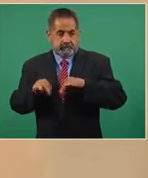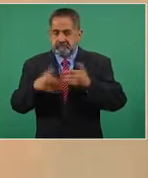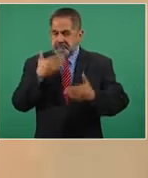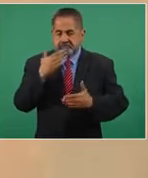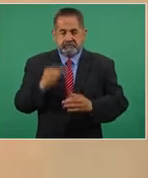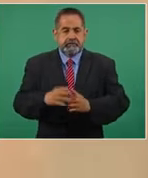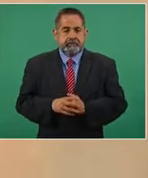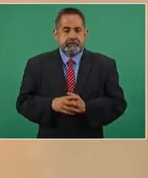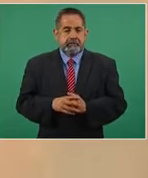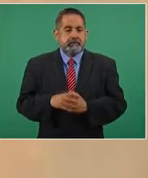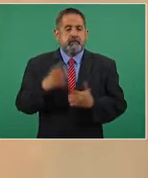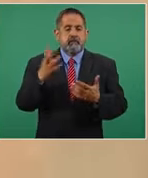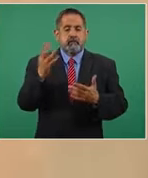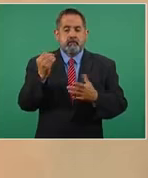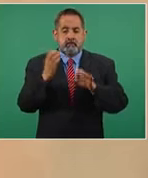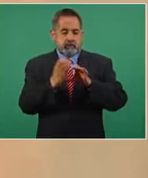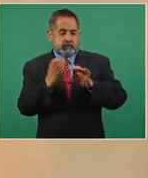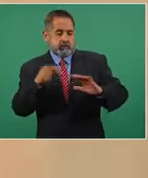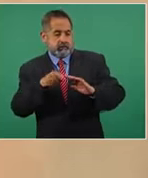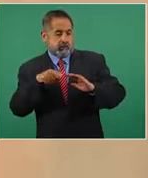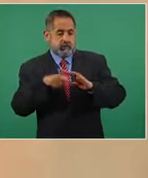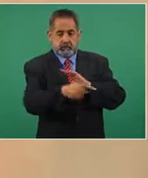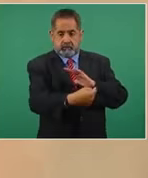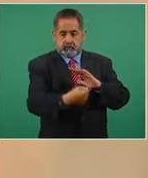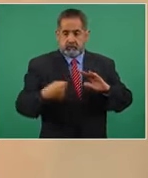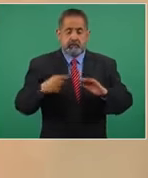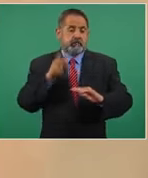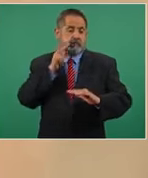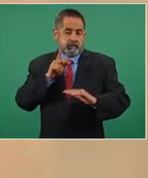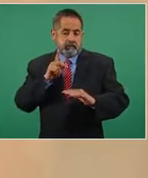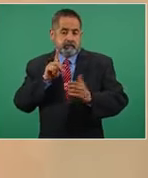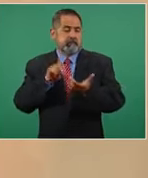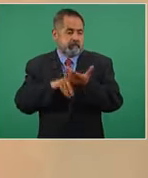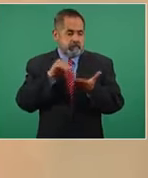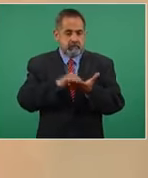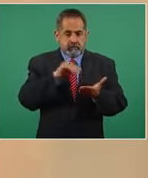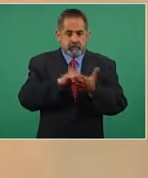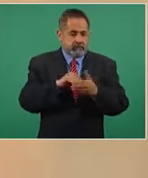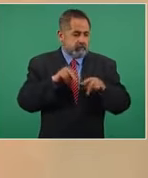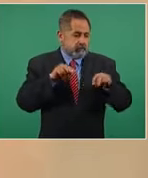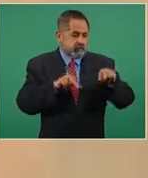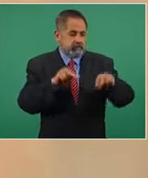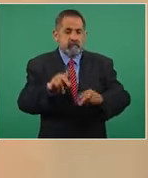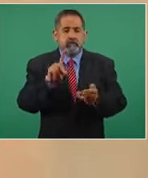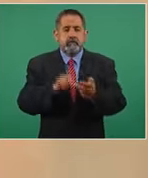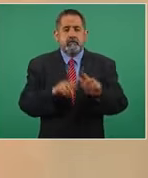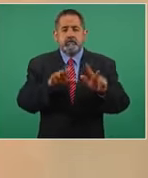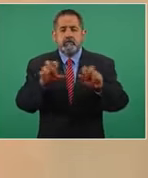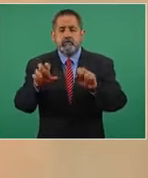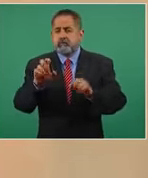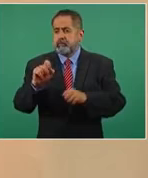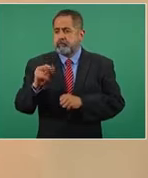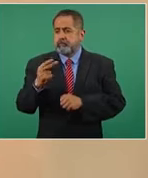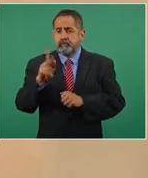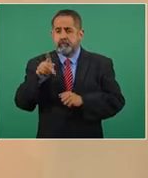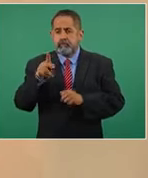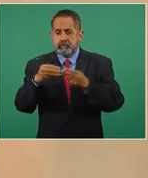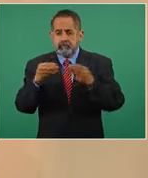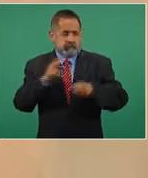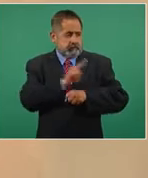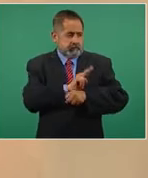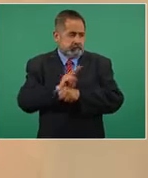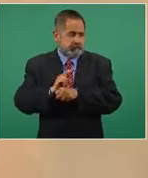Seguimos cuidando los 9 ductos prioritarios de Pemex, 1825 kilómetros. Los resultados